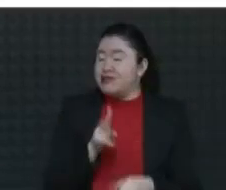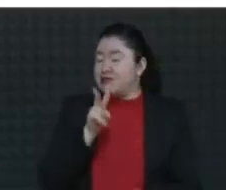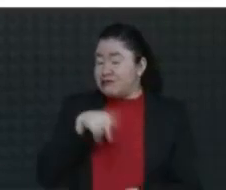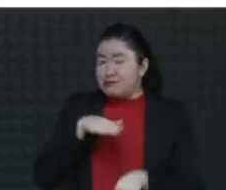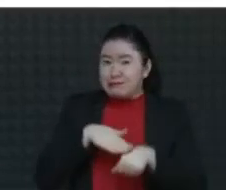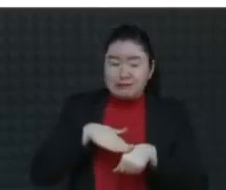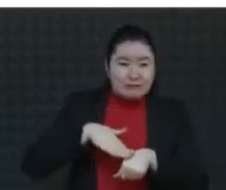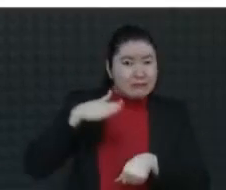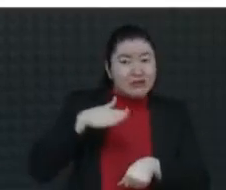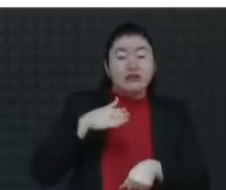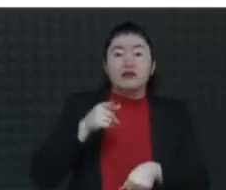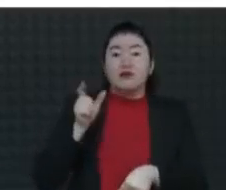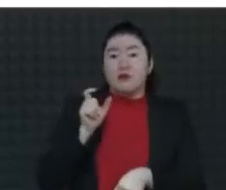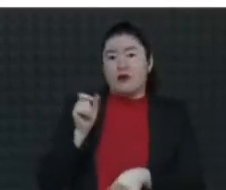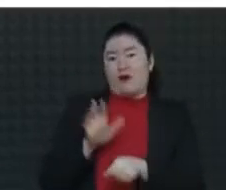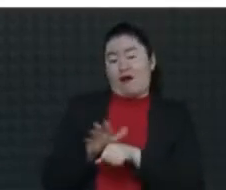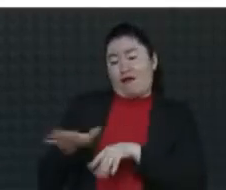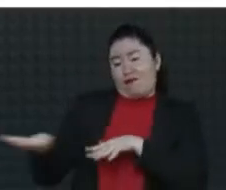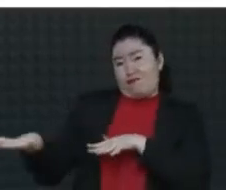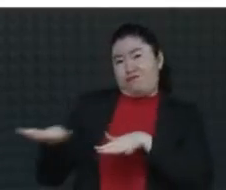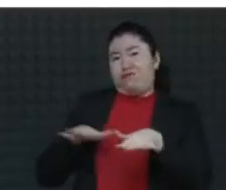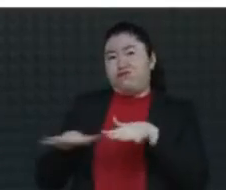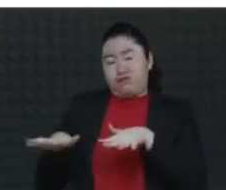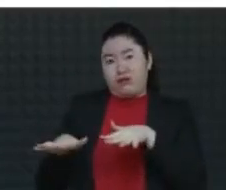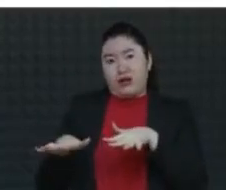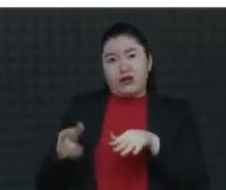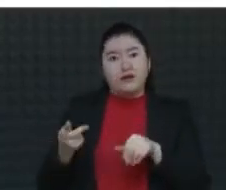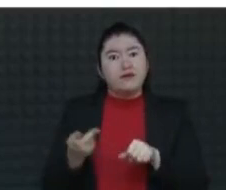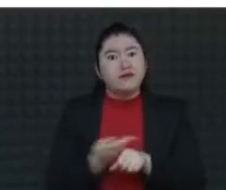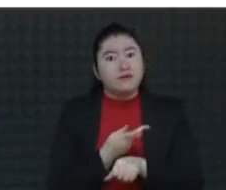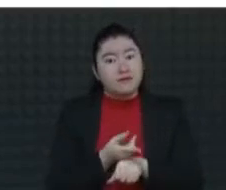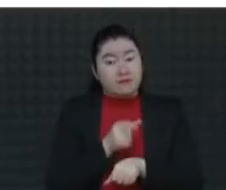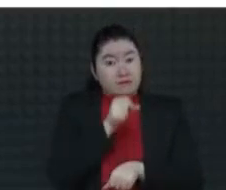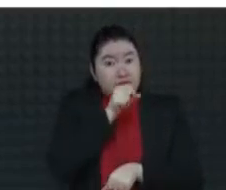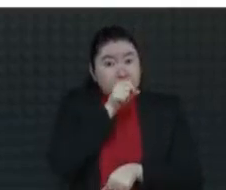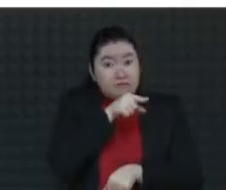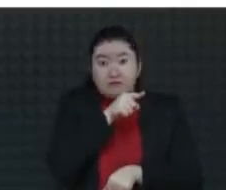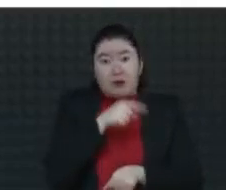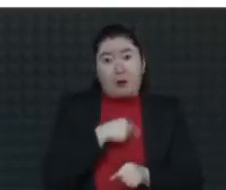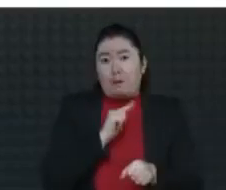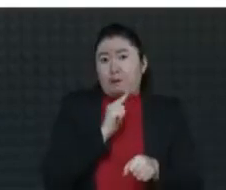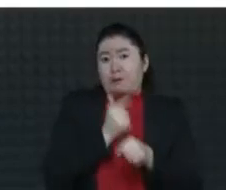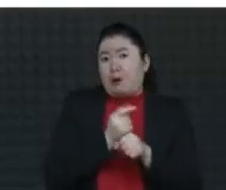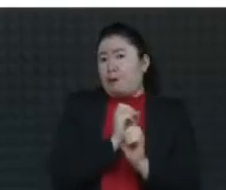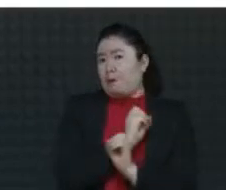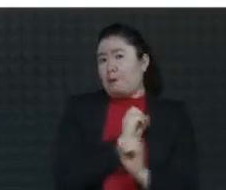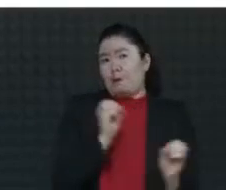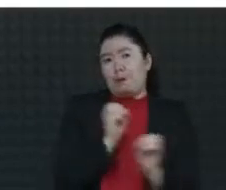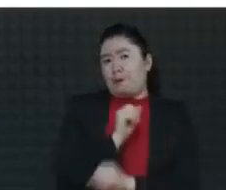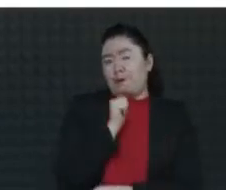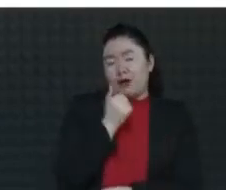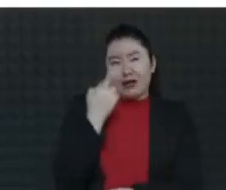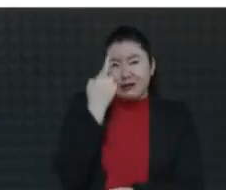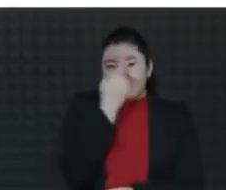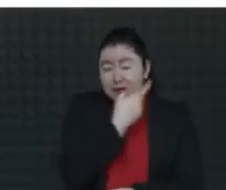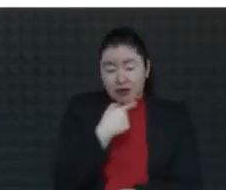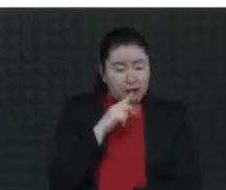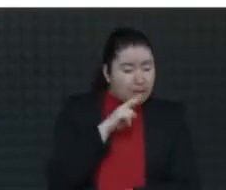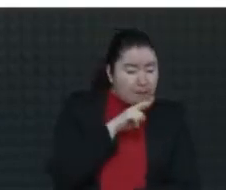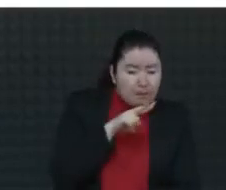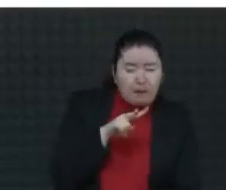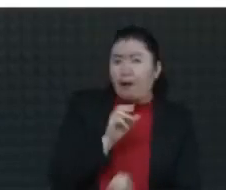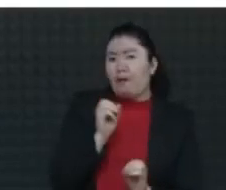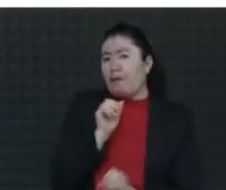ciclos que la que ejerció el terremoto. Estas deformaciones no eran detectables en una inspección visual simple.